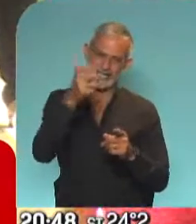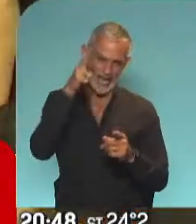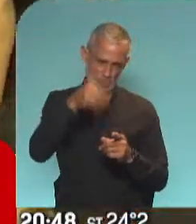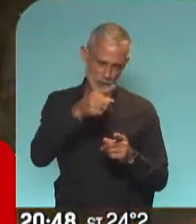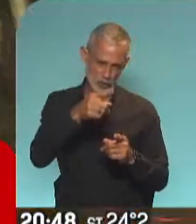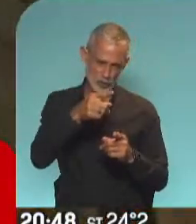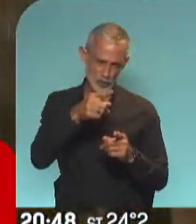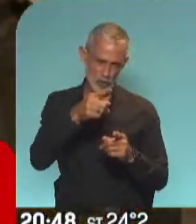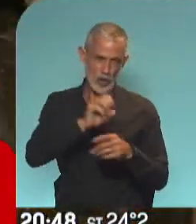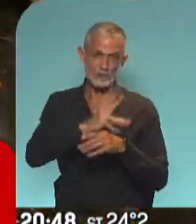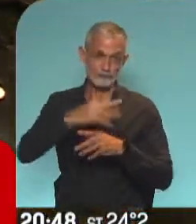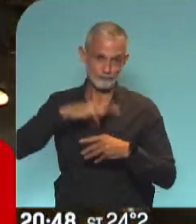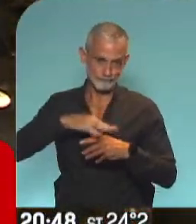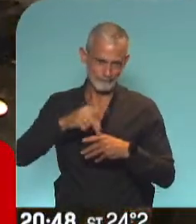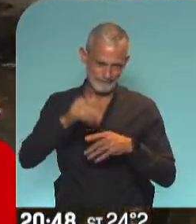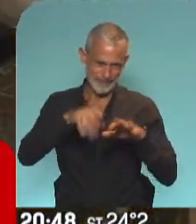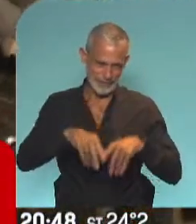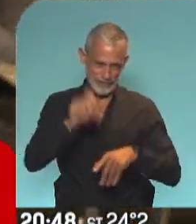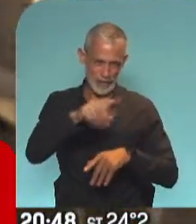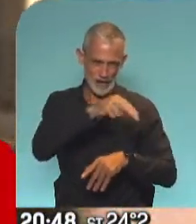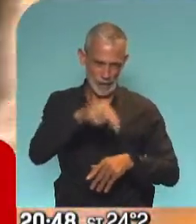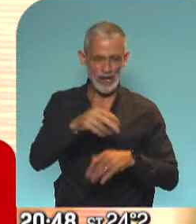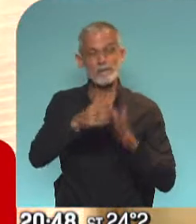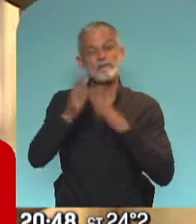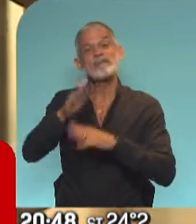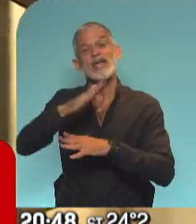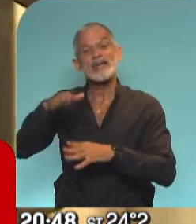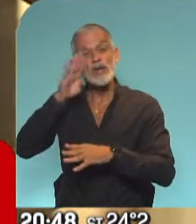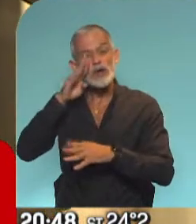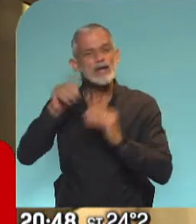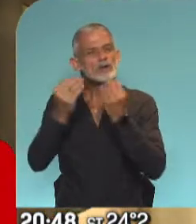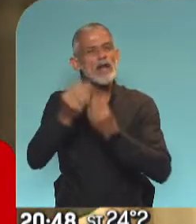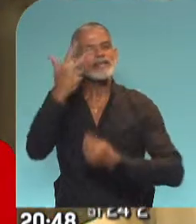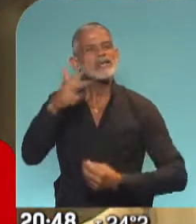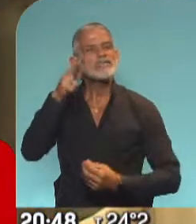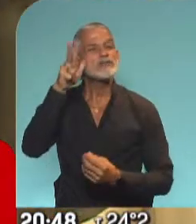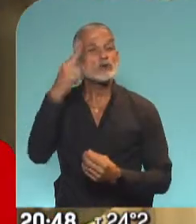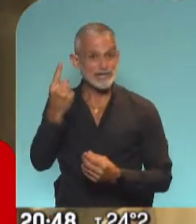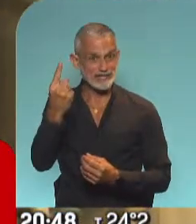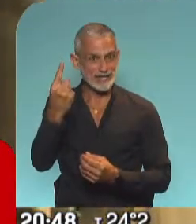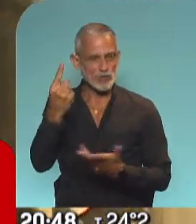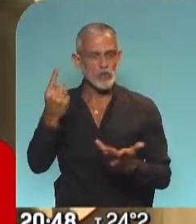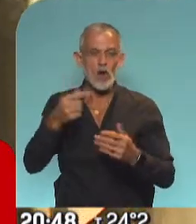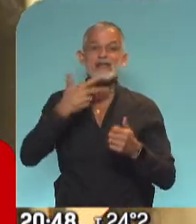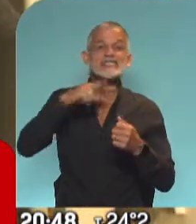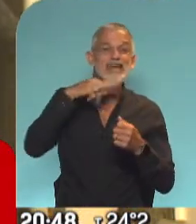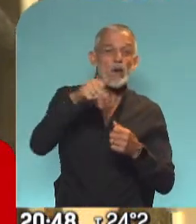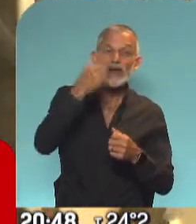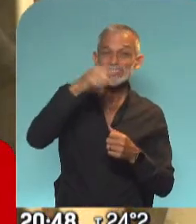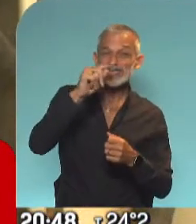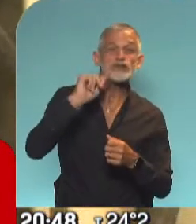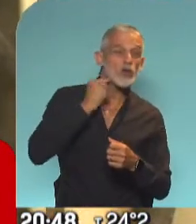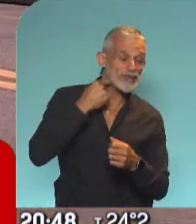568. Presentó en su informe esa provincia. Por otra parte, Río Negro registra 381 casos, San Juan